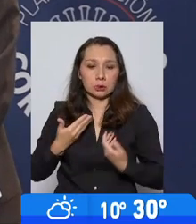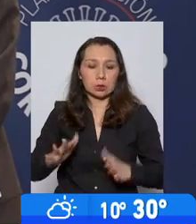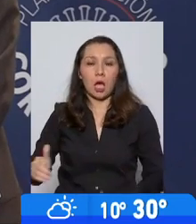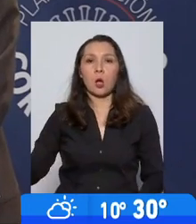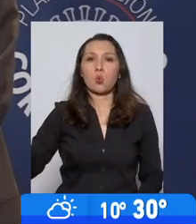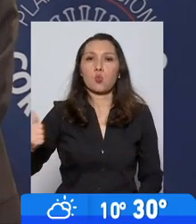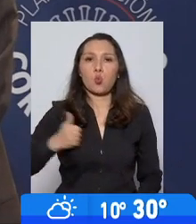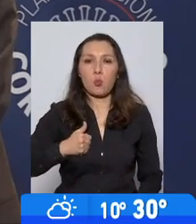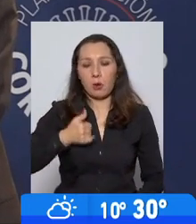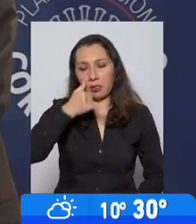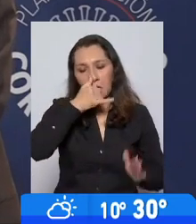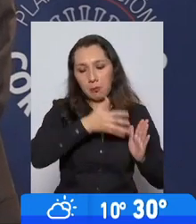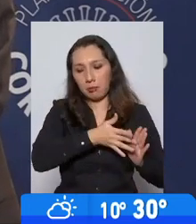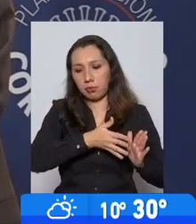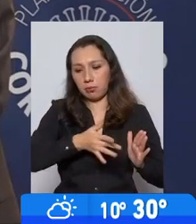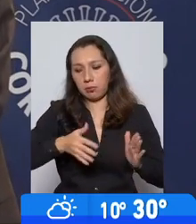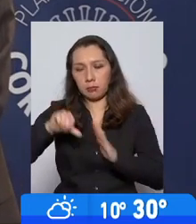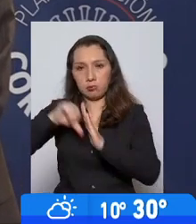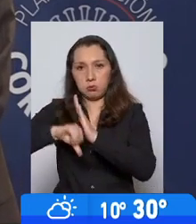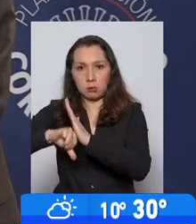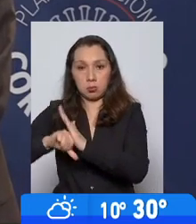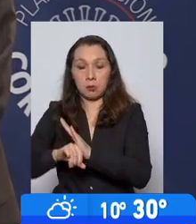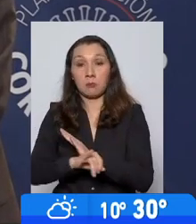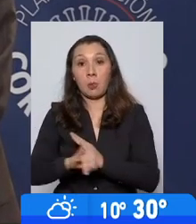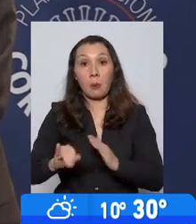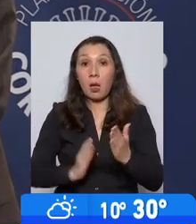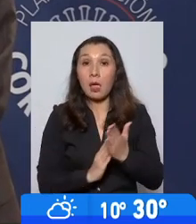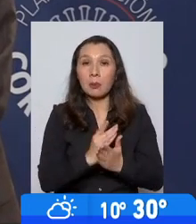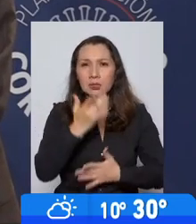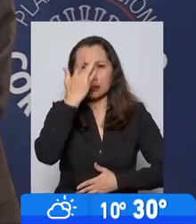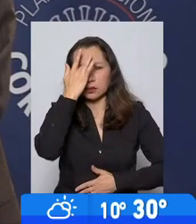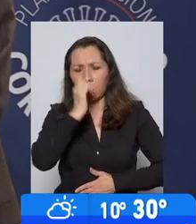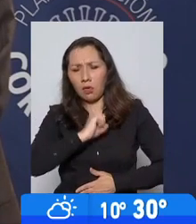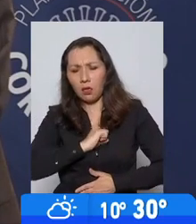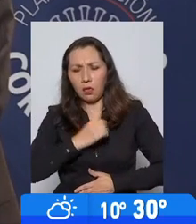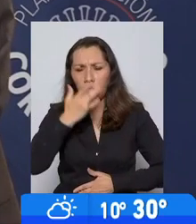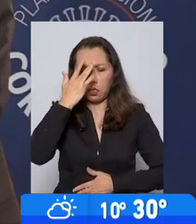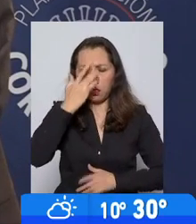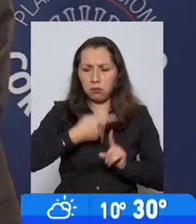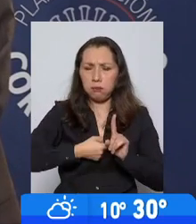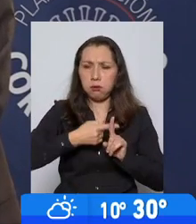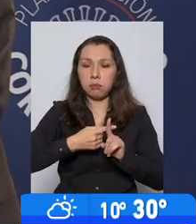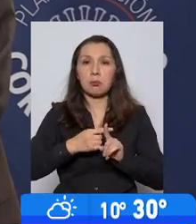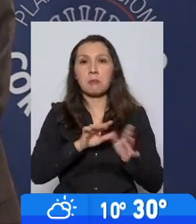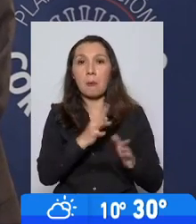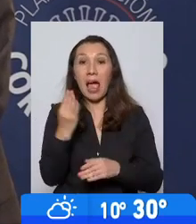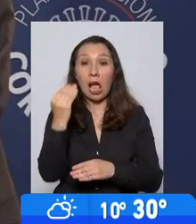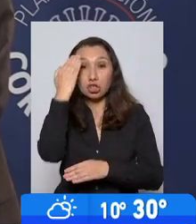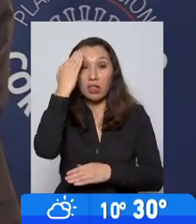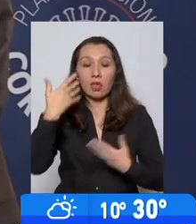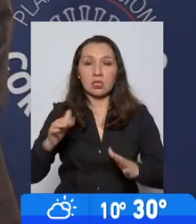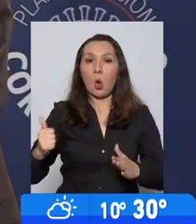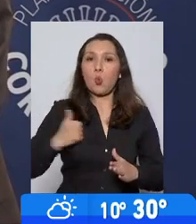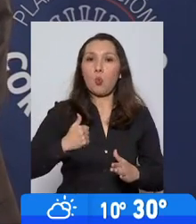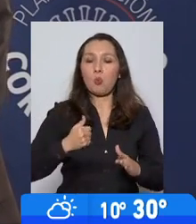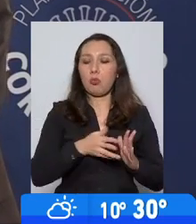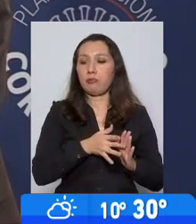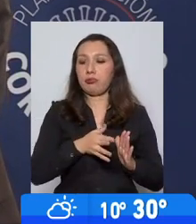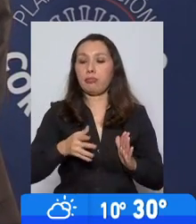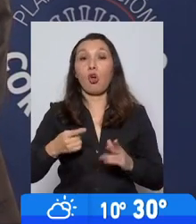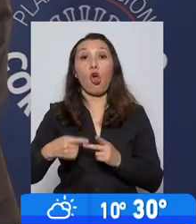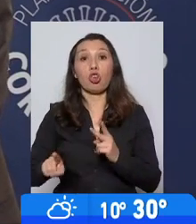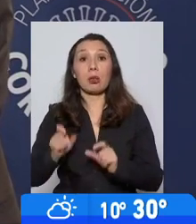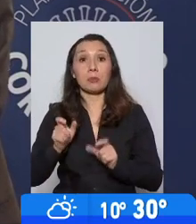cumplió un periodo de cuarentena después del inicio de los síntomas, al menos de 14 días y en el caso de los